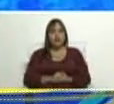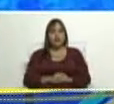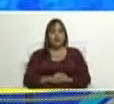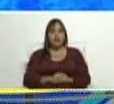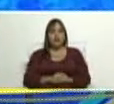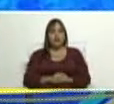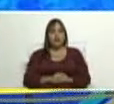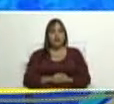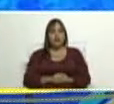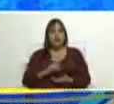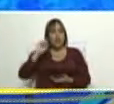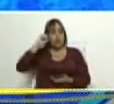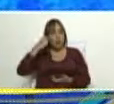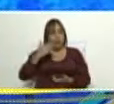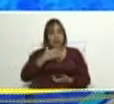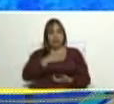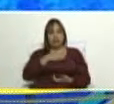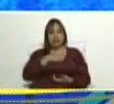que recuerde